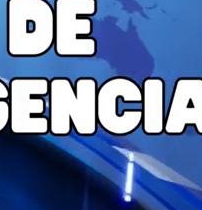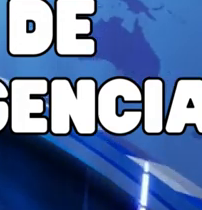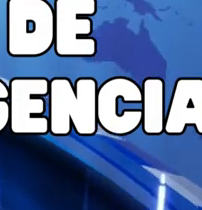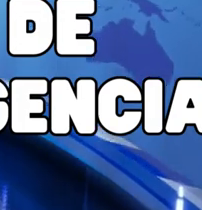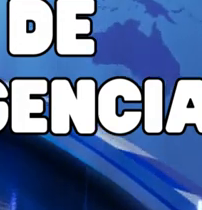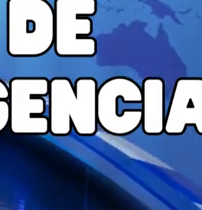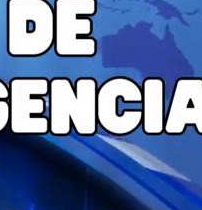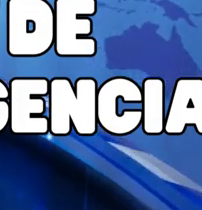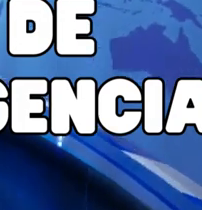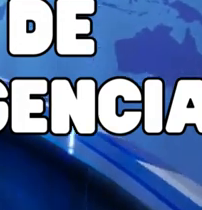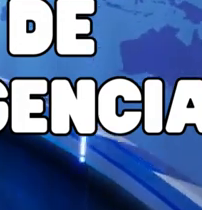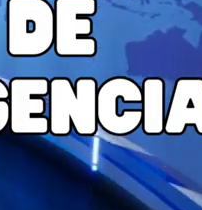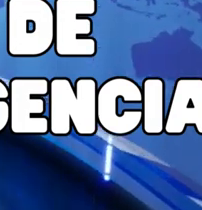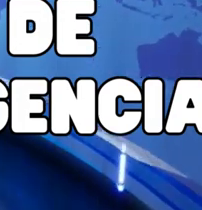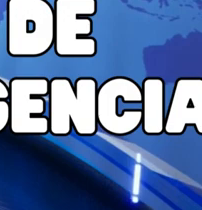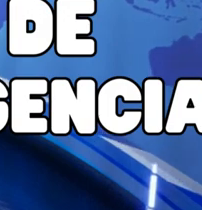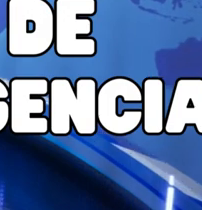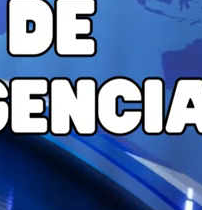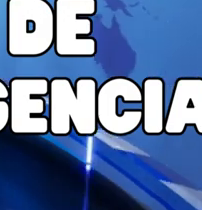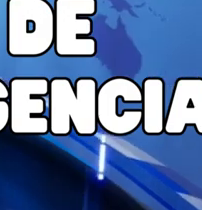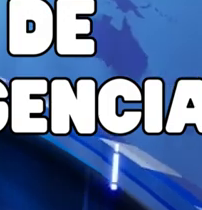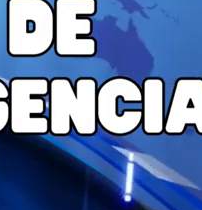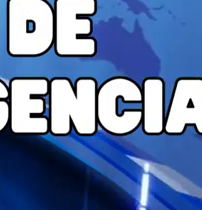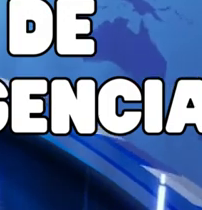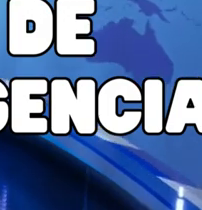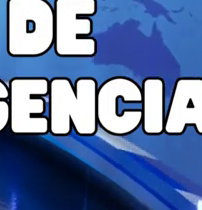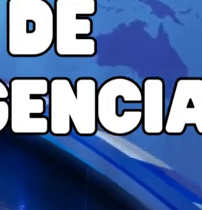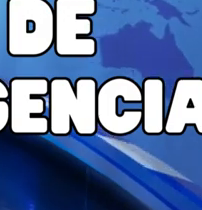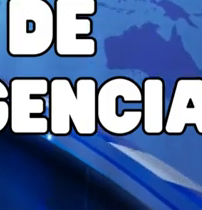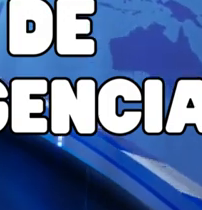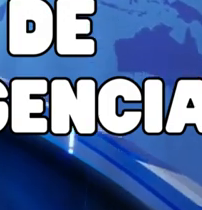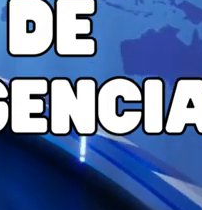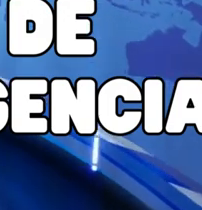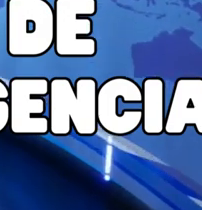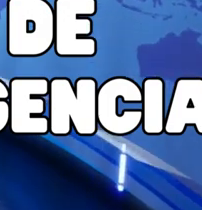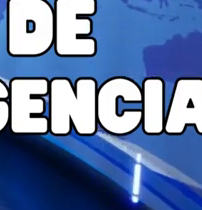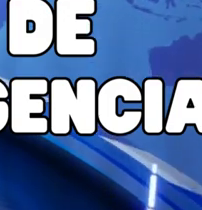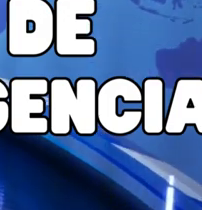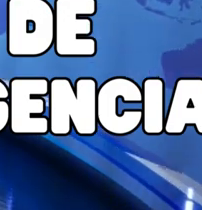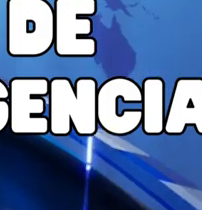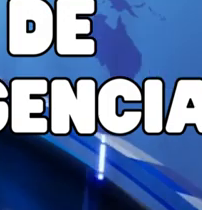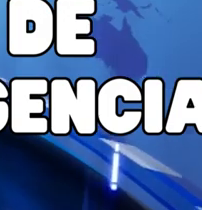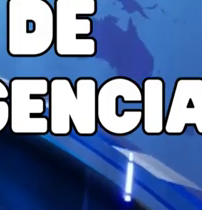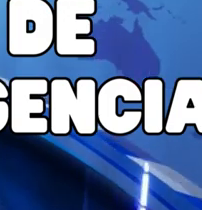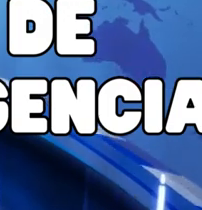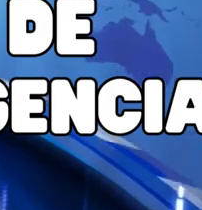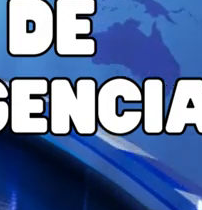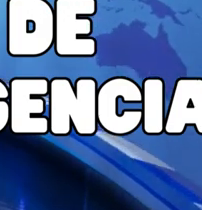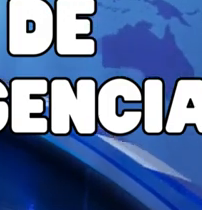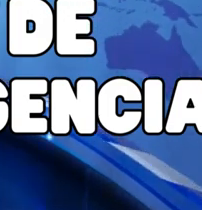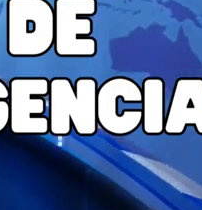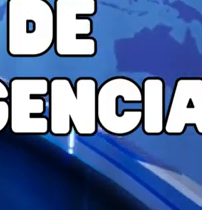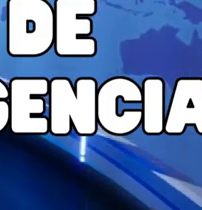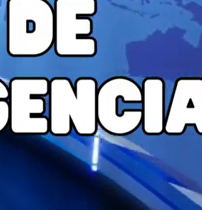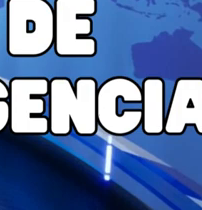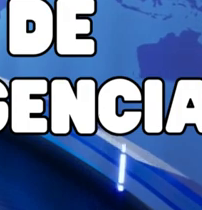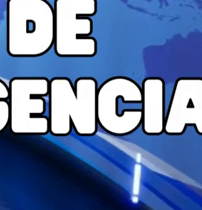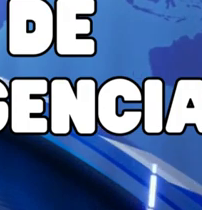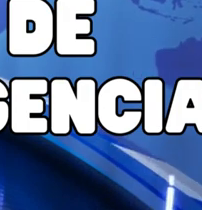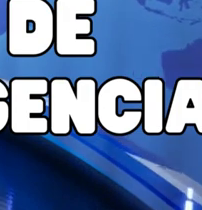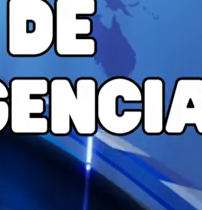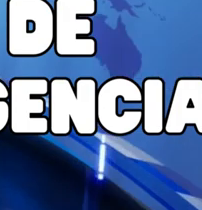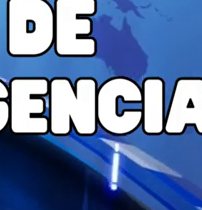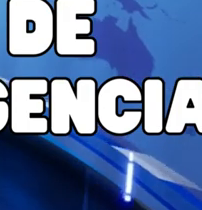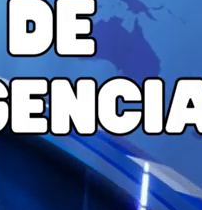tomaron los médicos especialistas con relación a